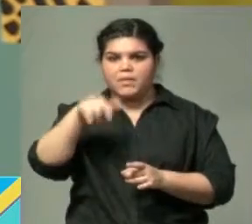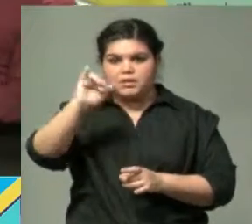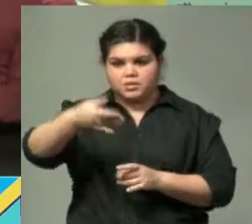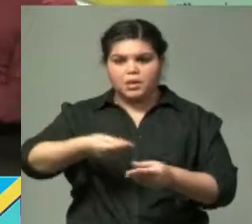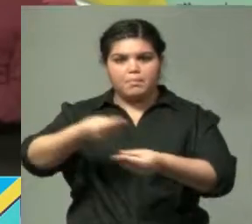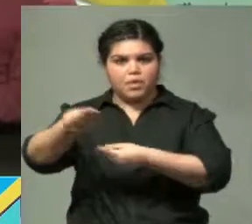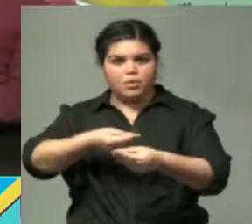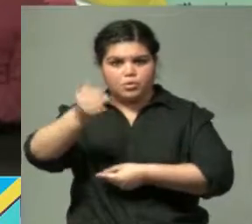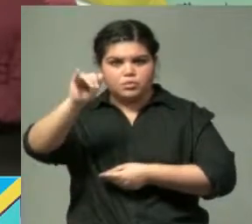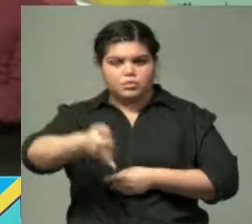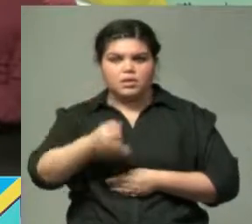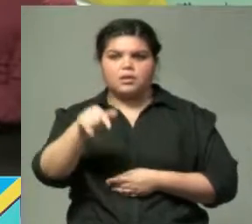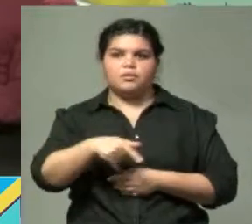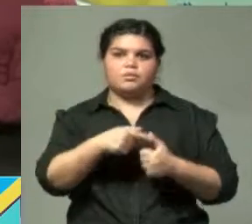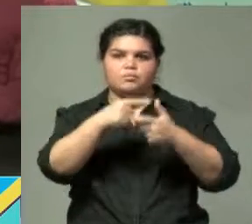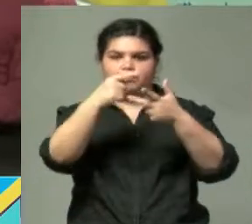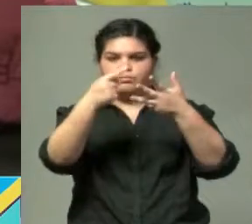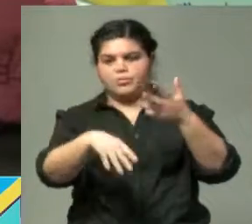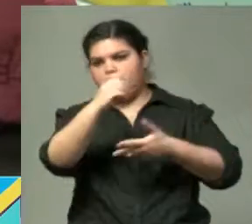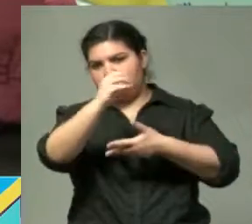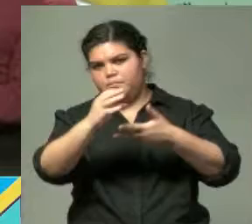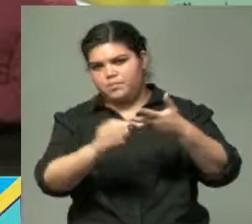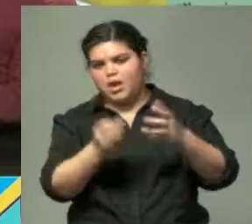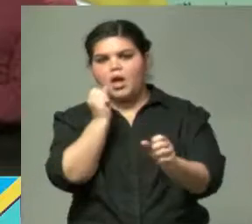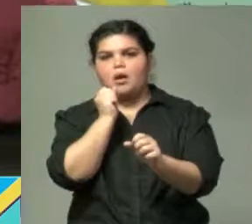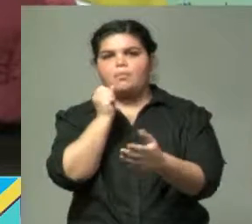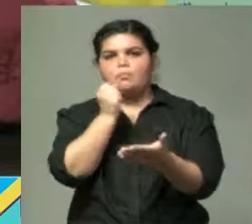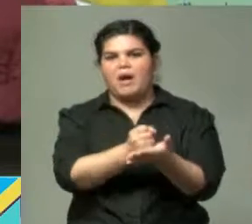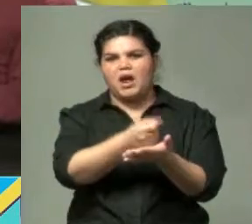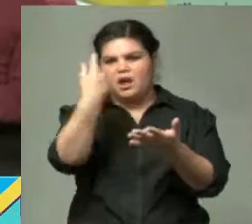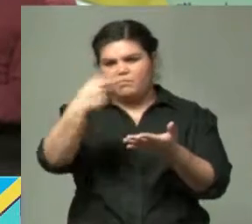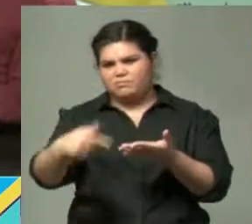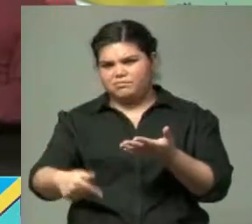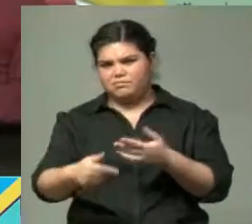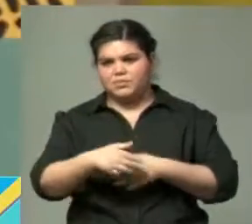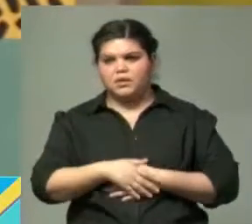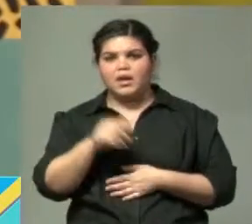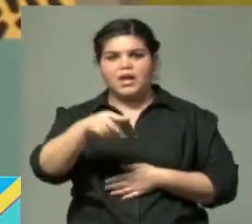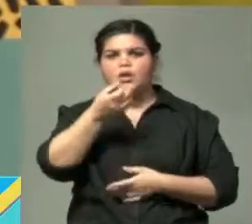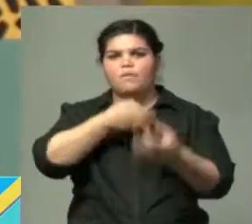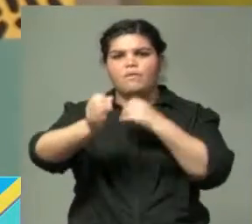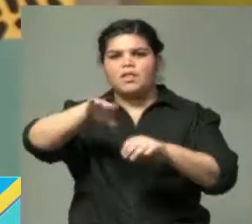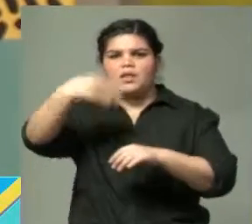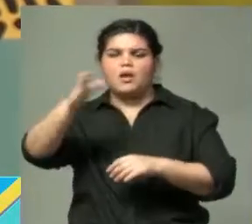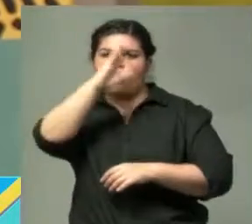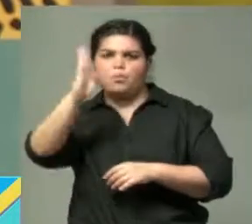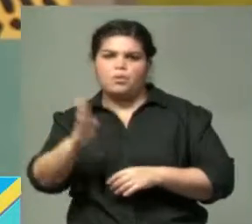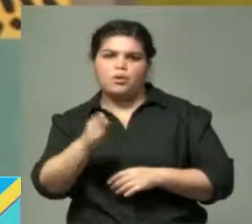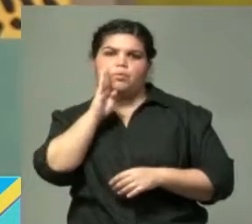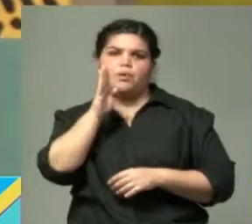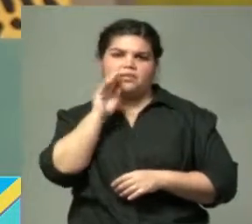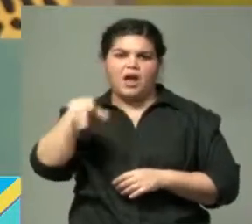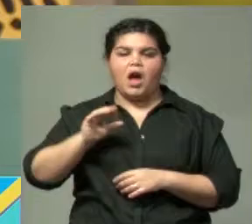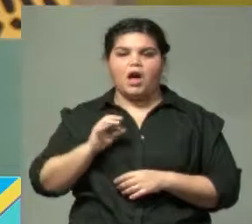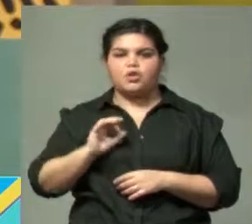fueron muy buenas. Battistini, Silvestrini, puedo dar los nombres, que hacían exportación a Estados Unidos, Brasil. Estamos hablando de los